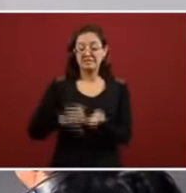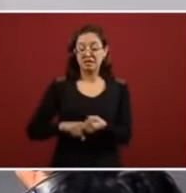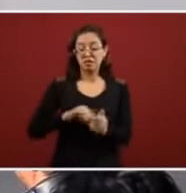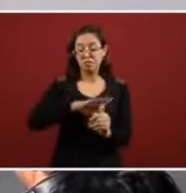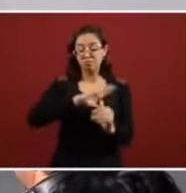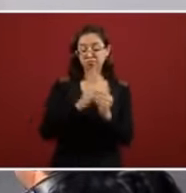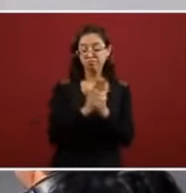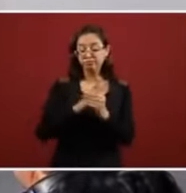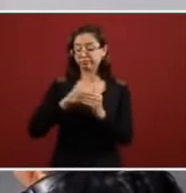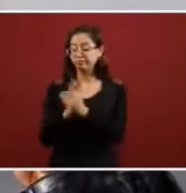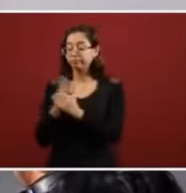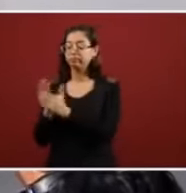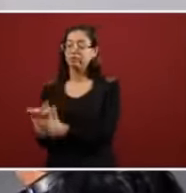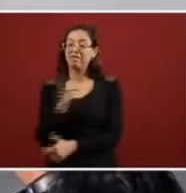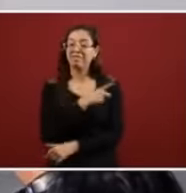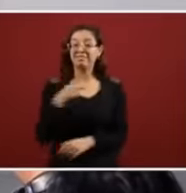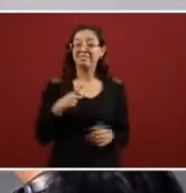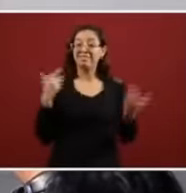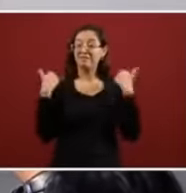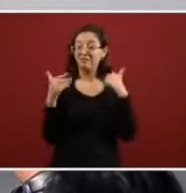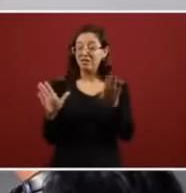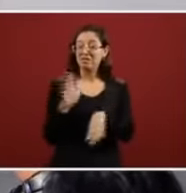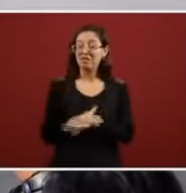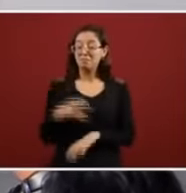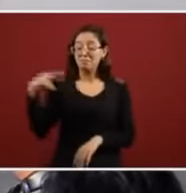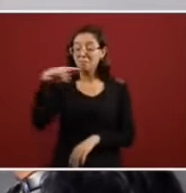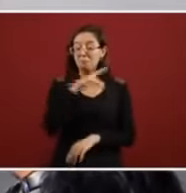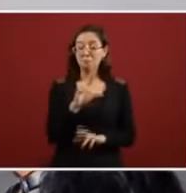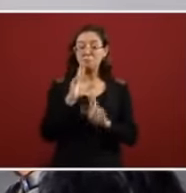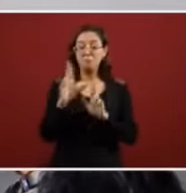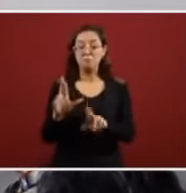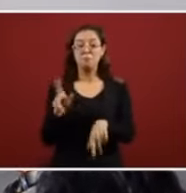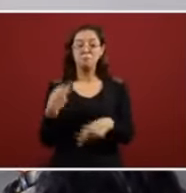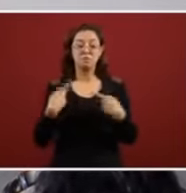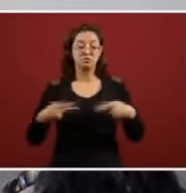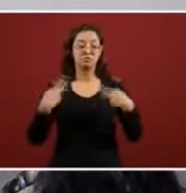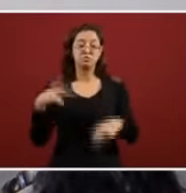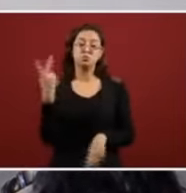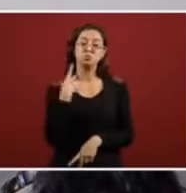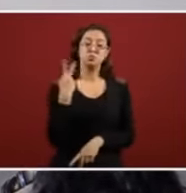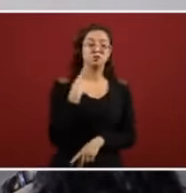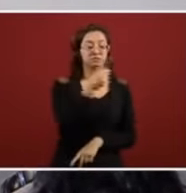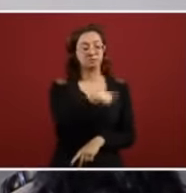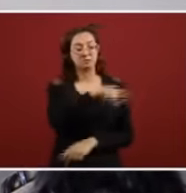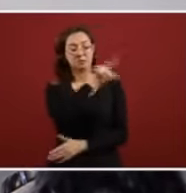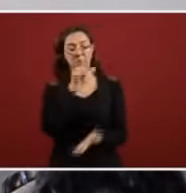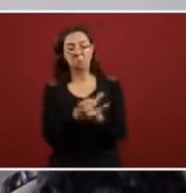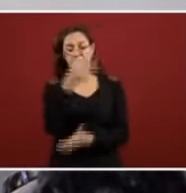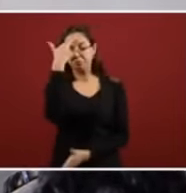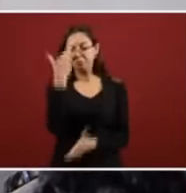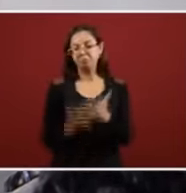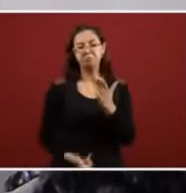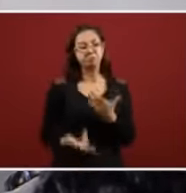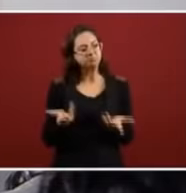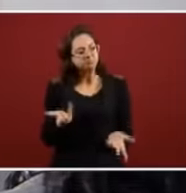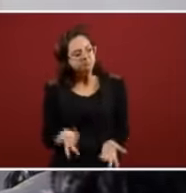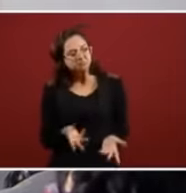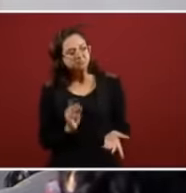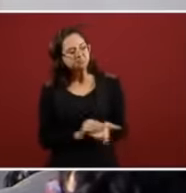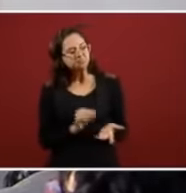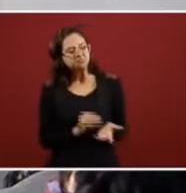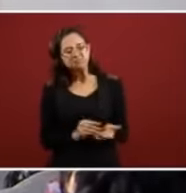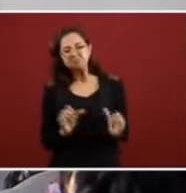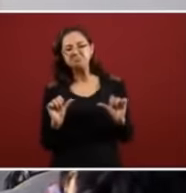deberían de resolverse muy rápido señor presidente de crímenes criminales de cuello blanco pero estas acciones han venido